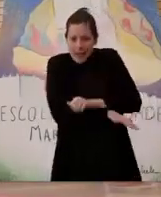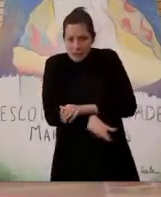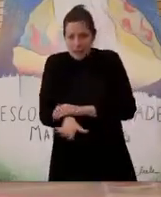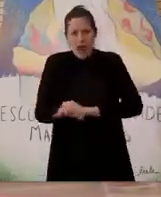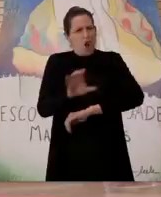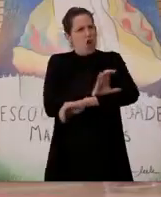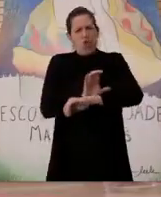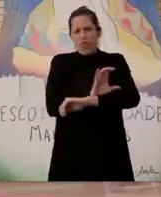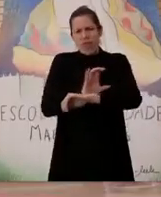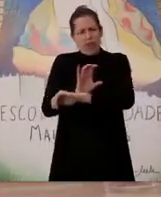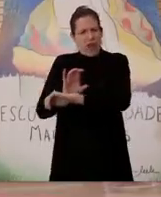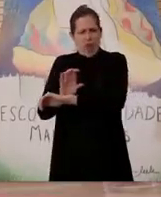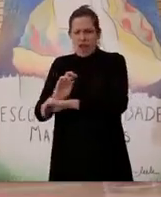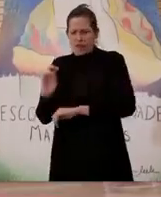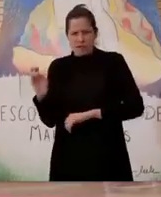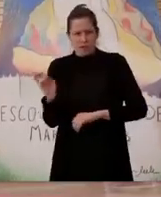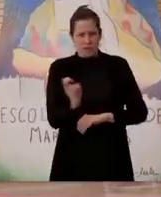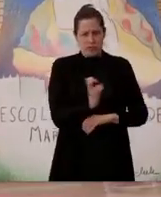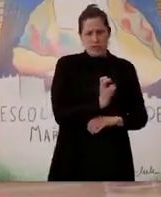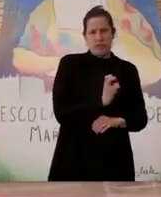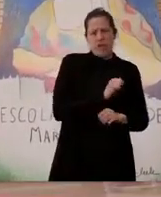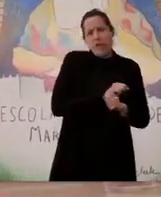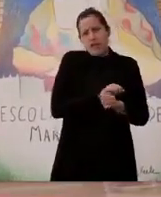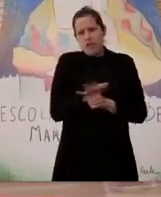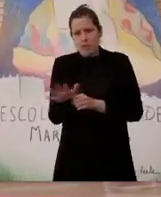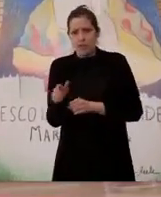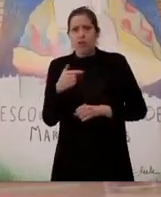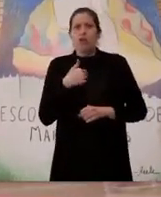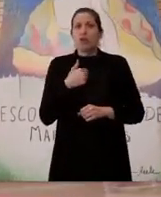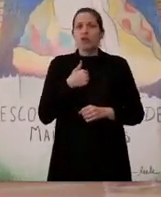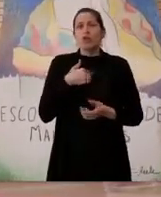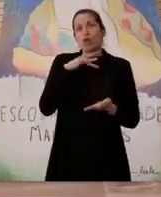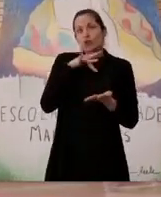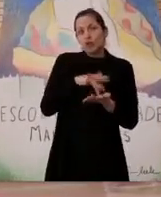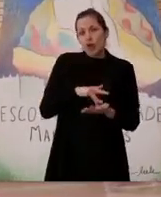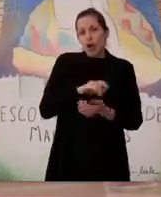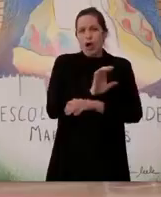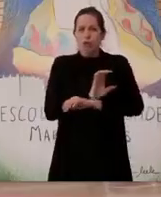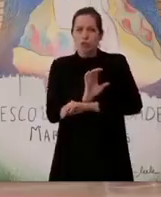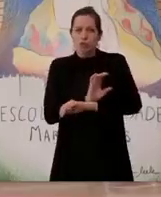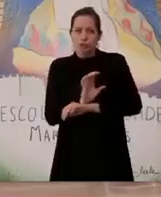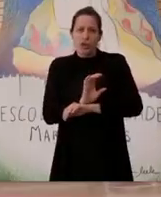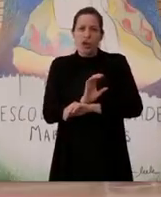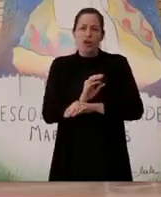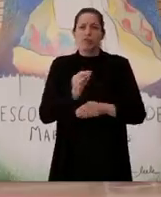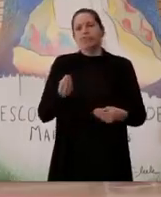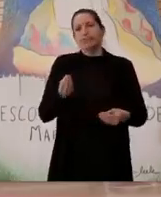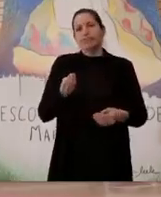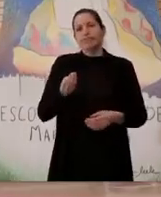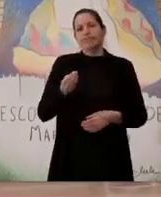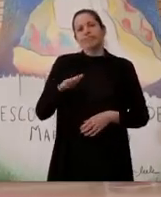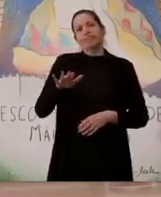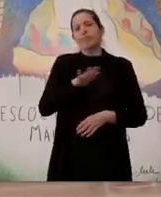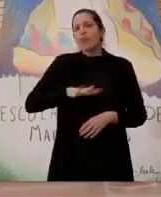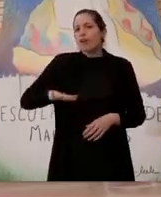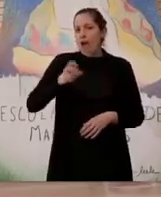independientemente de las que le vestí amigno periodo de gobierno me tocó llevar casco histórico y a política de mujeres y pusimos